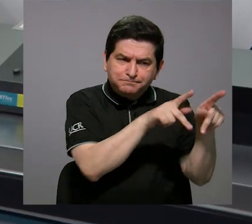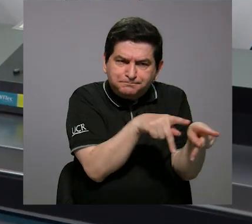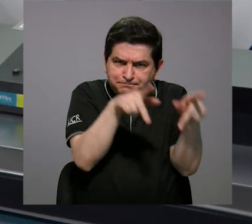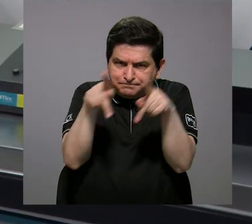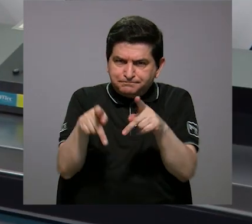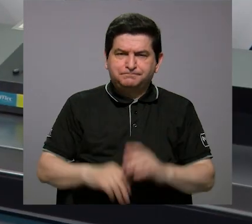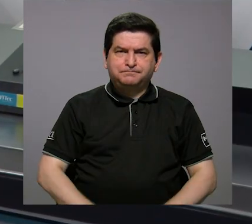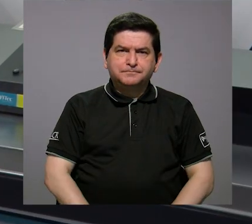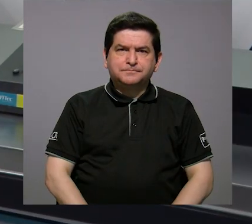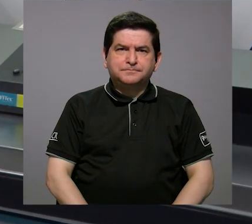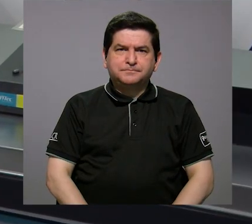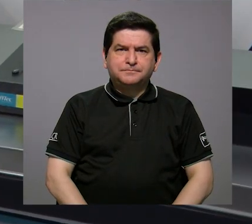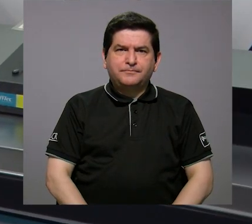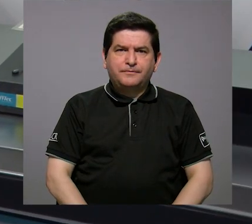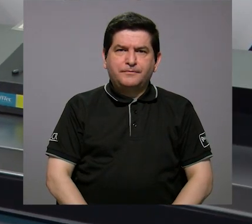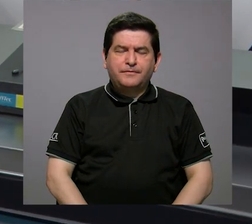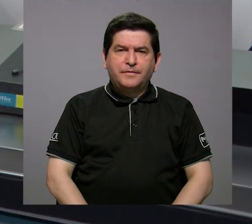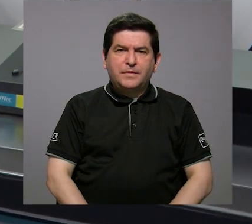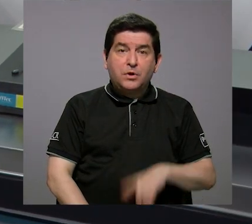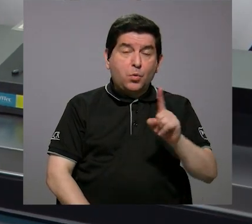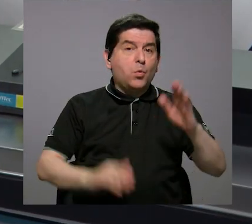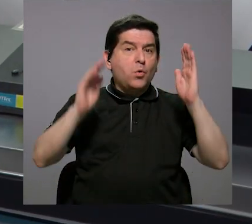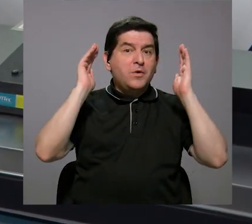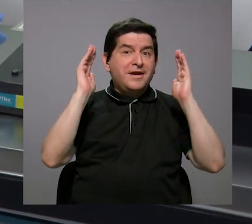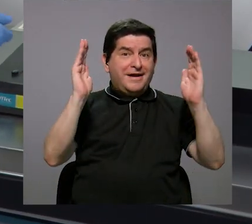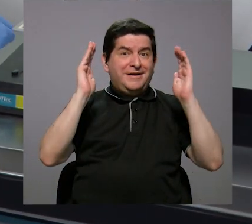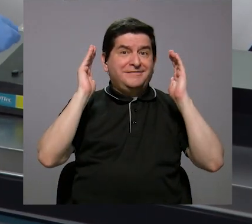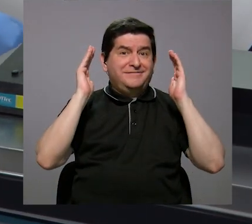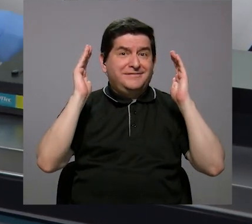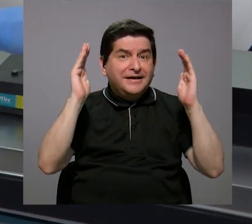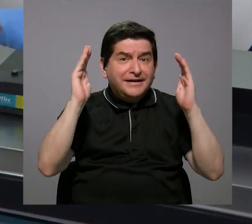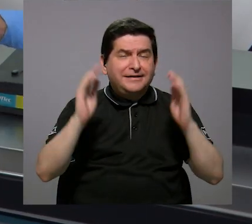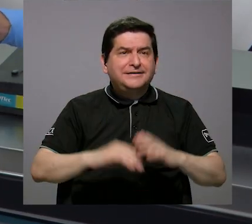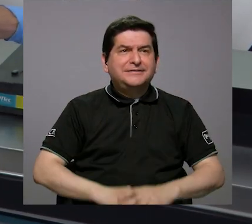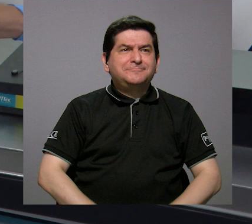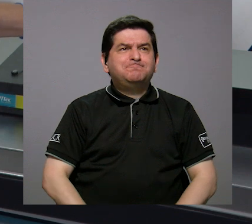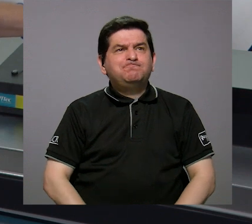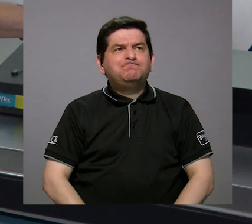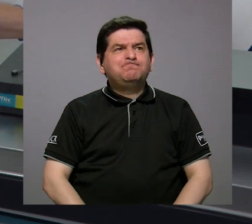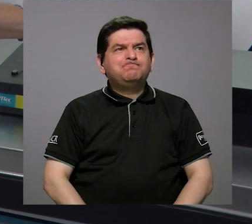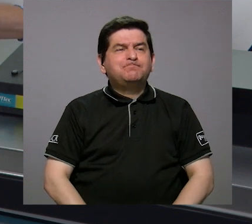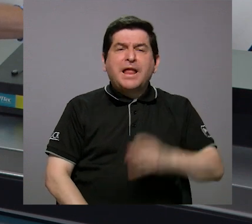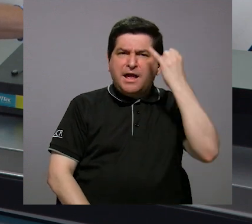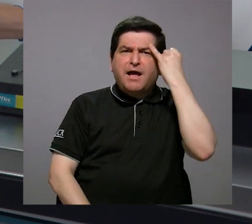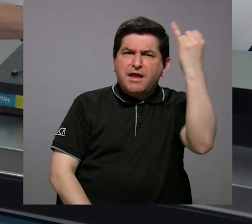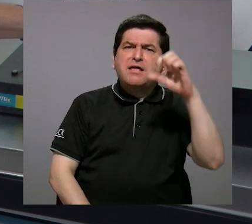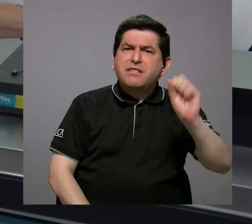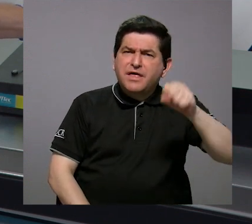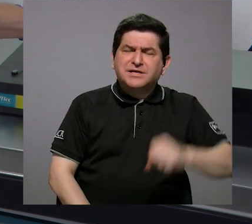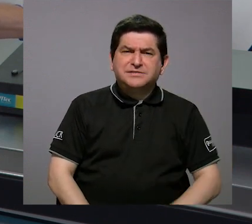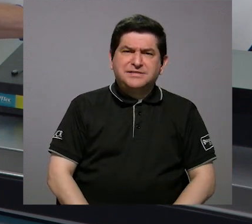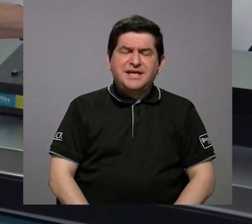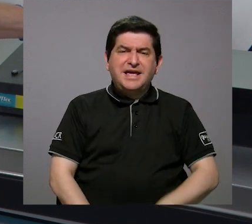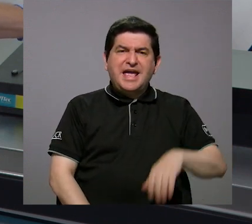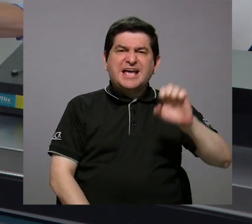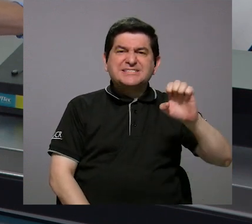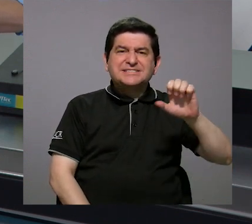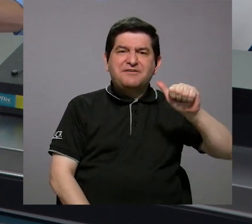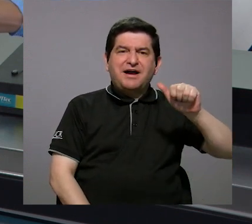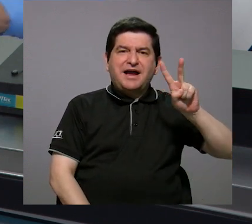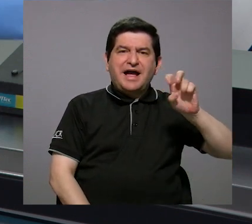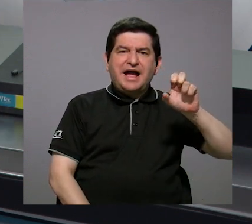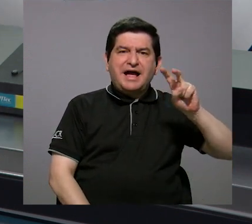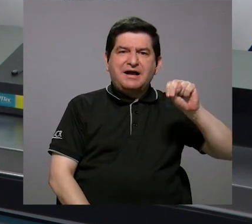de personas, y en esto quiero decir que hubo una gran, digamos, iniciativa de Esteban